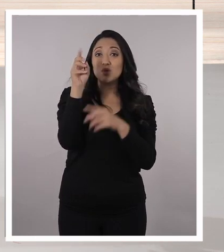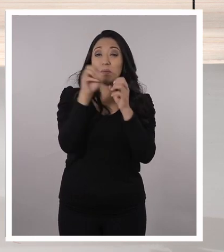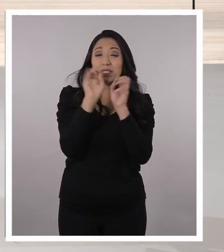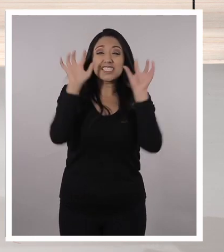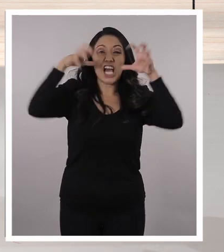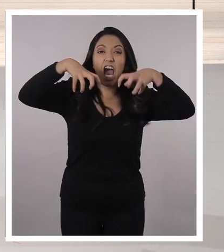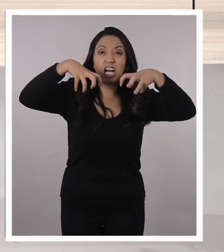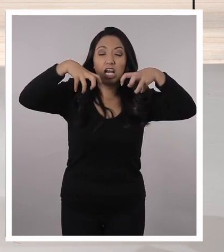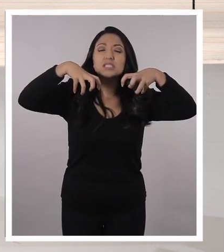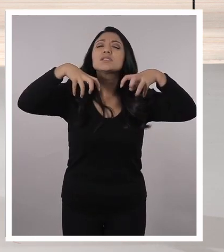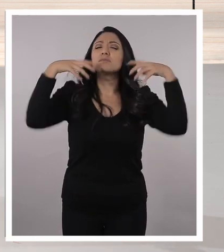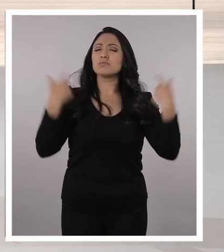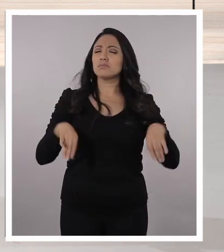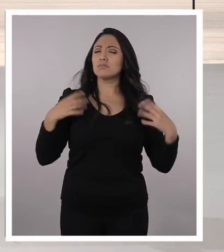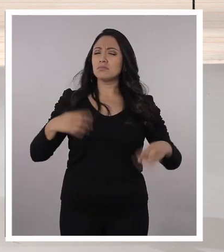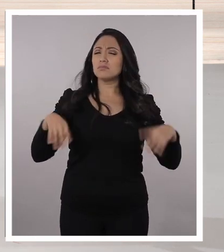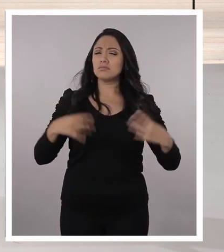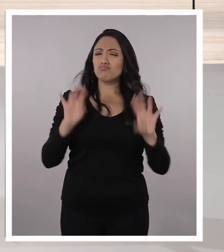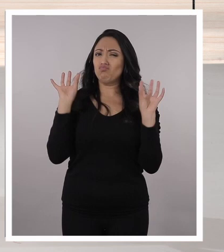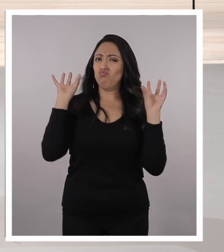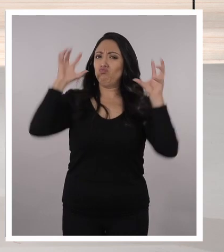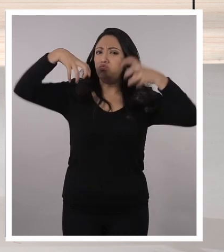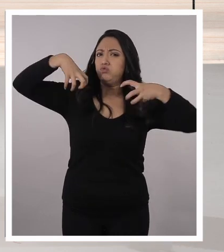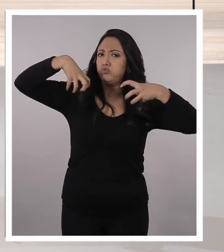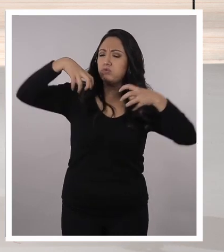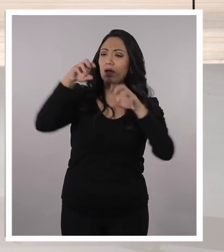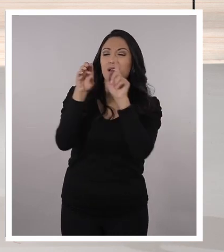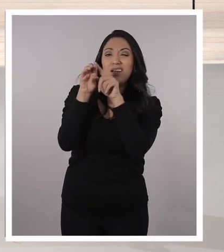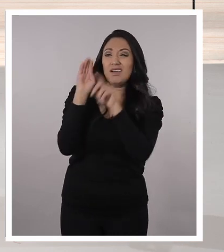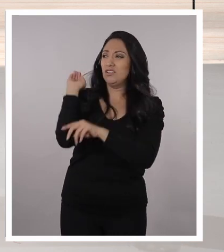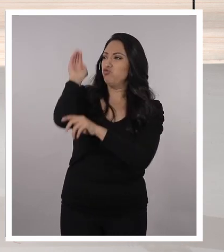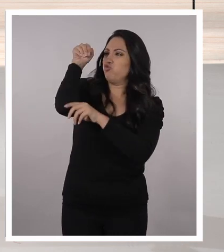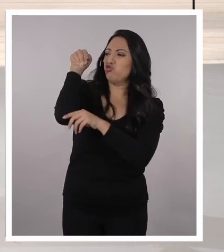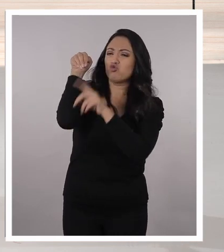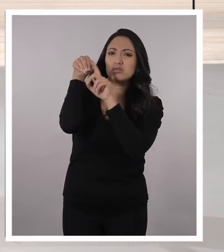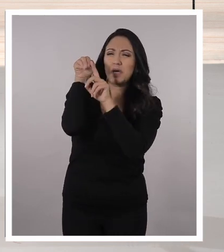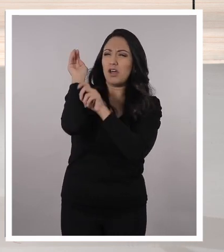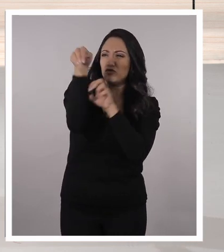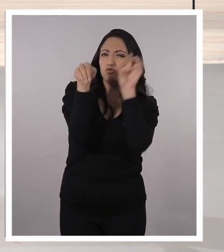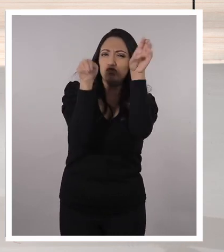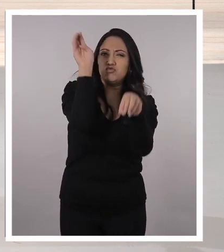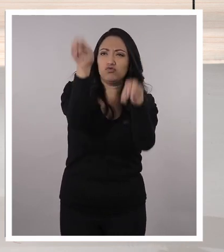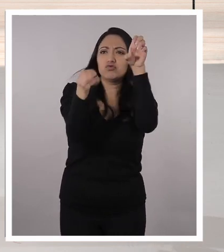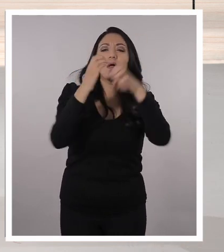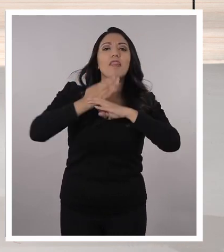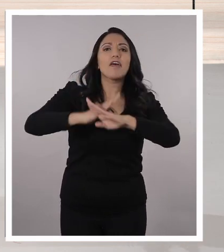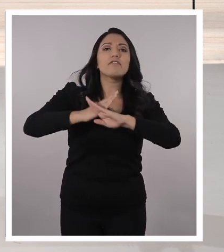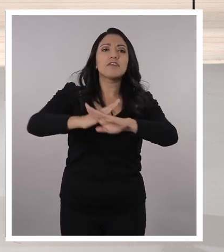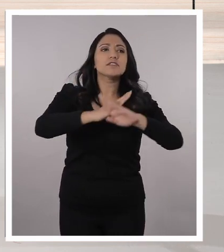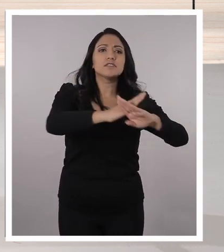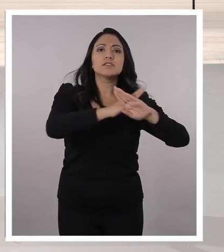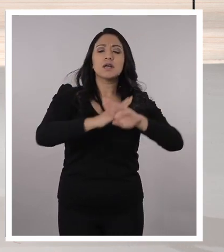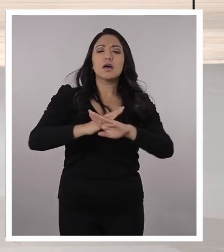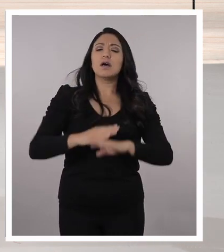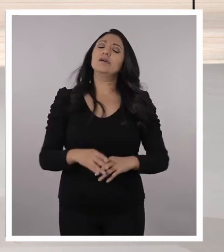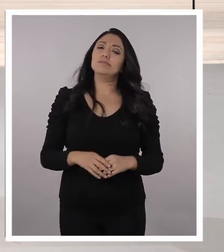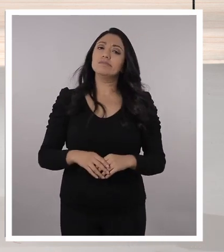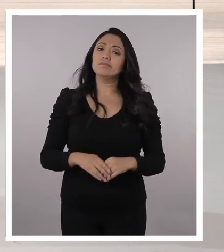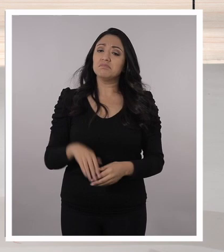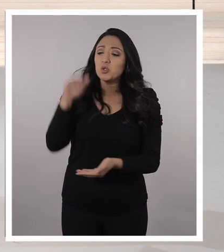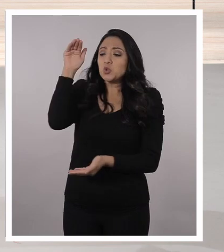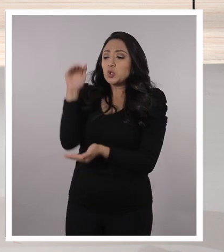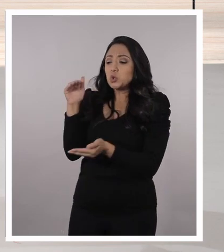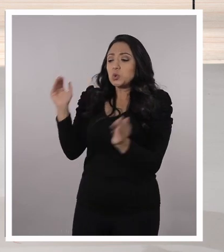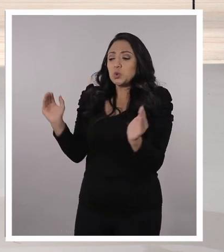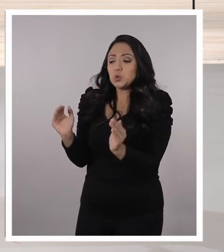atención antes eran sus garras, que eran unas garras curvadas que eran también como un mecanismo de defensa de estos animales, que en realidad son relativamente